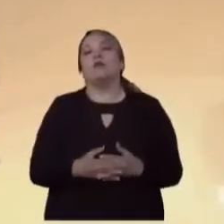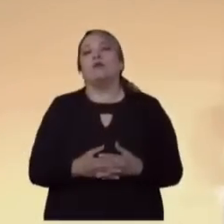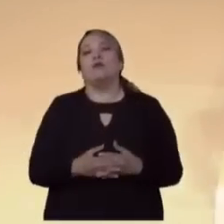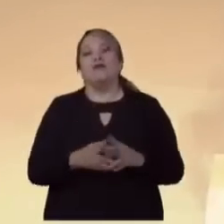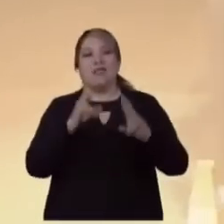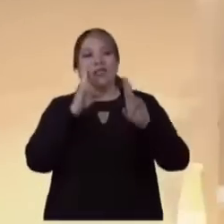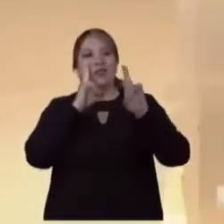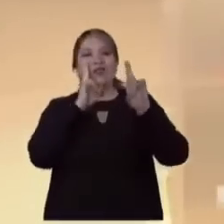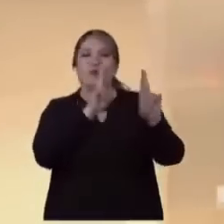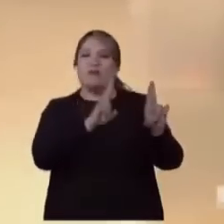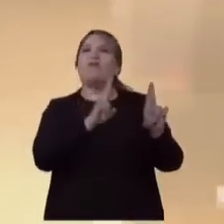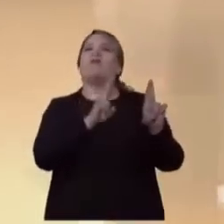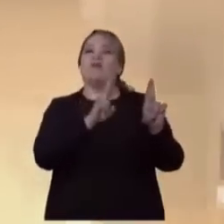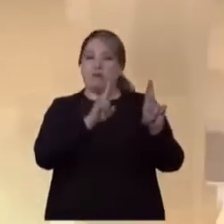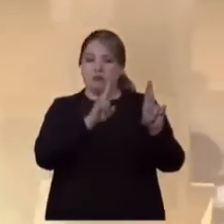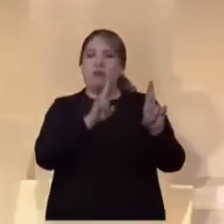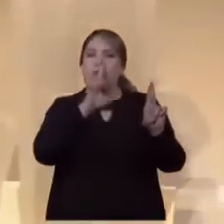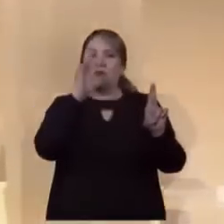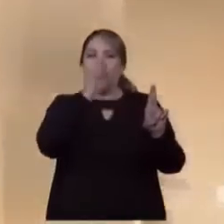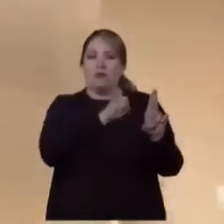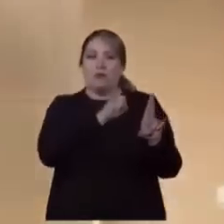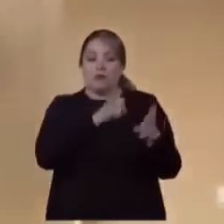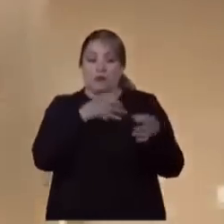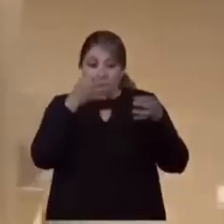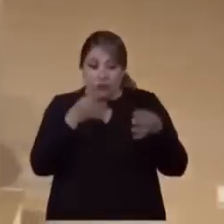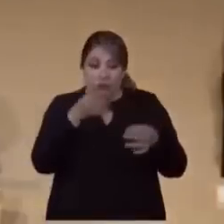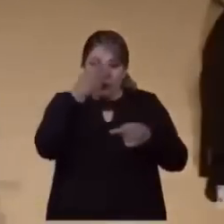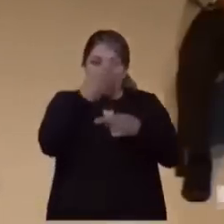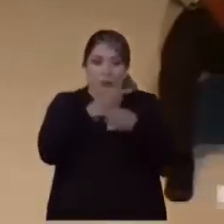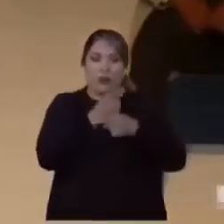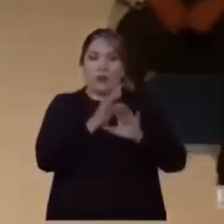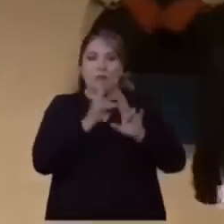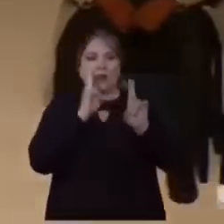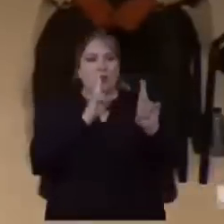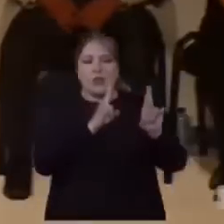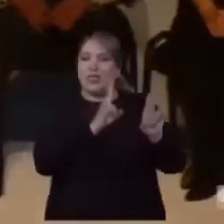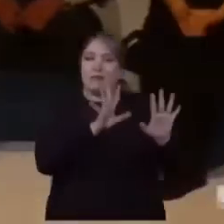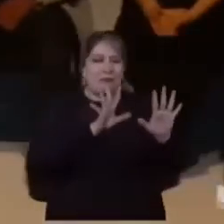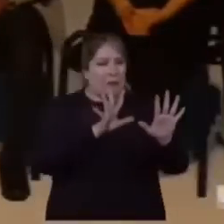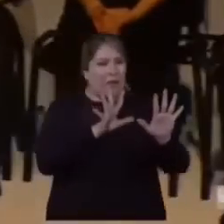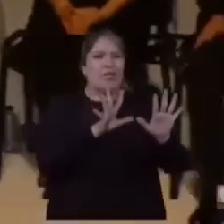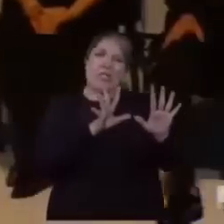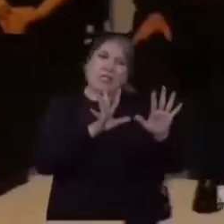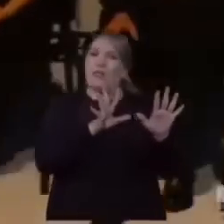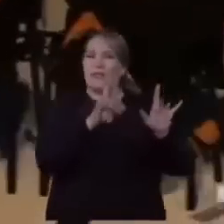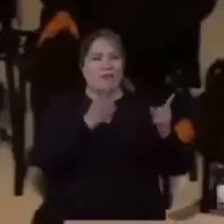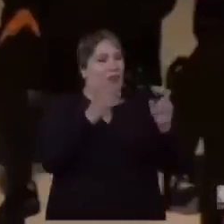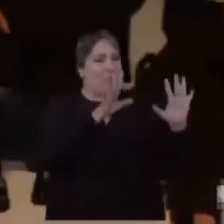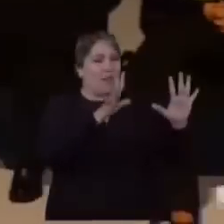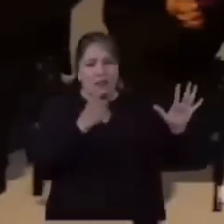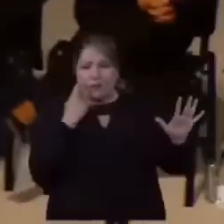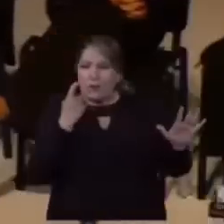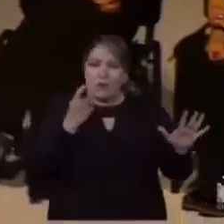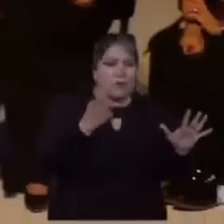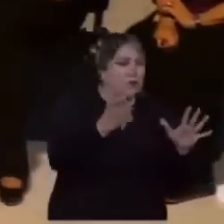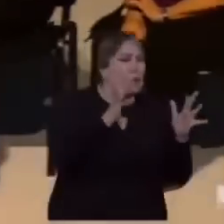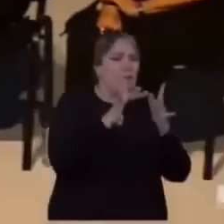o de reconocer cuando aún no podemos afirmar y hay que continuar en la búsqueda.